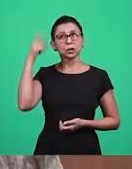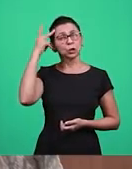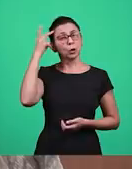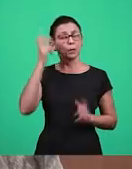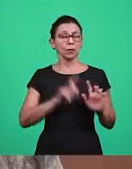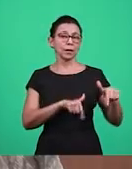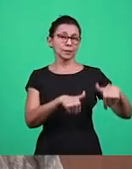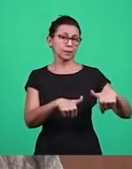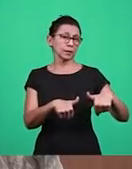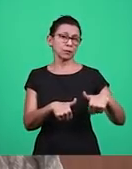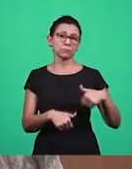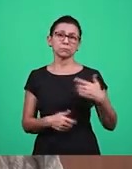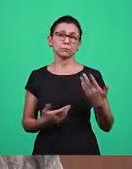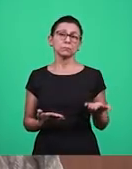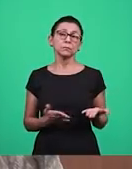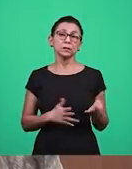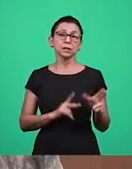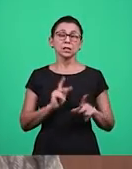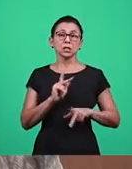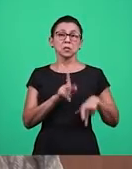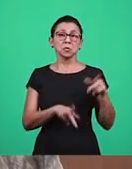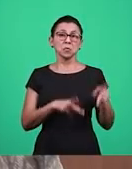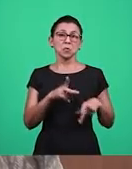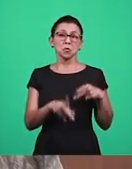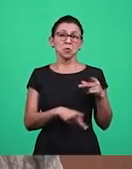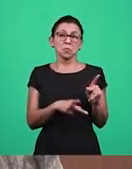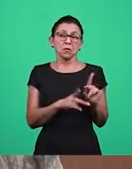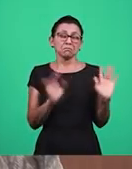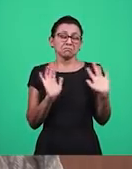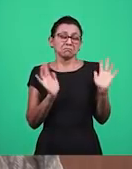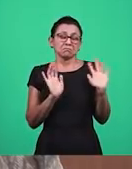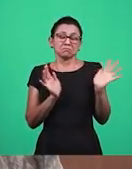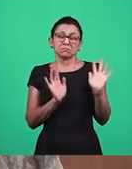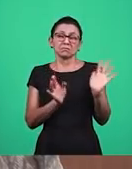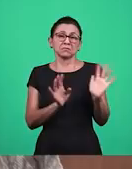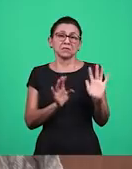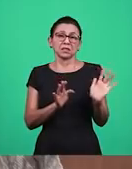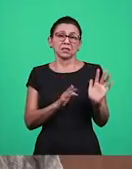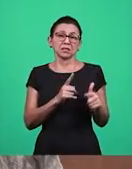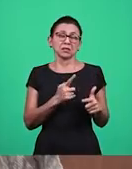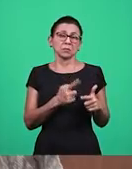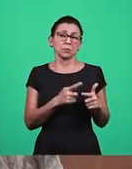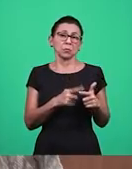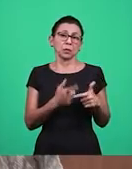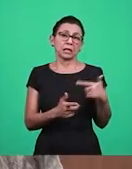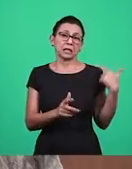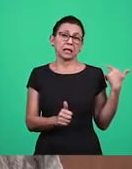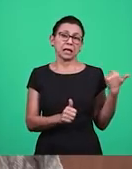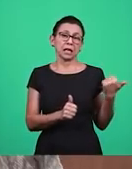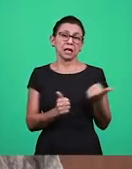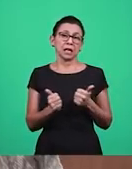una actitud que los reyes tomaban, que era natural. Y el pueblo no le traería una reprensión al rey por haber hecho